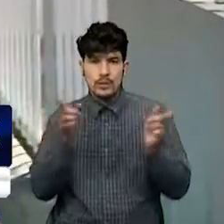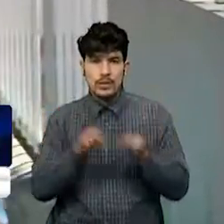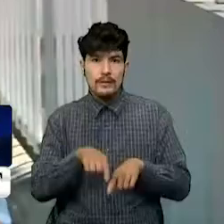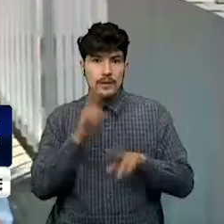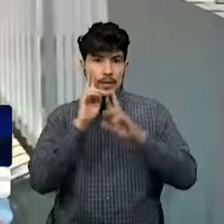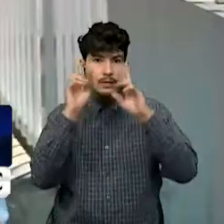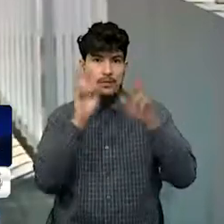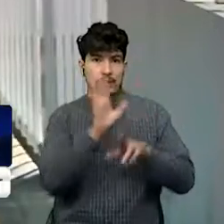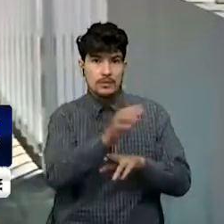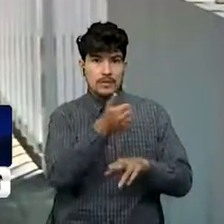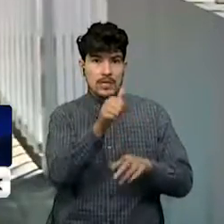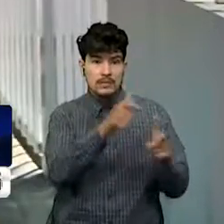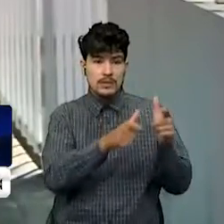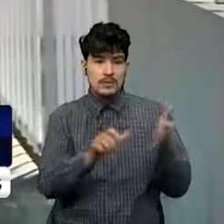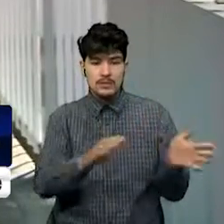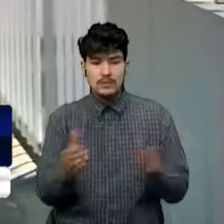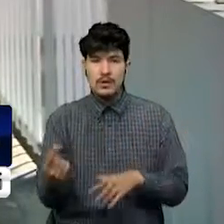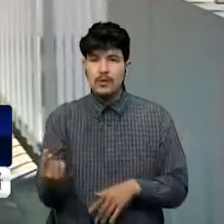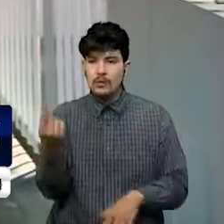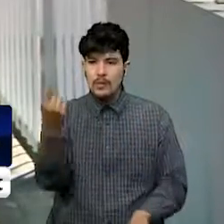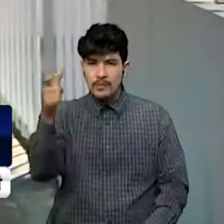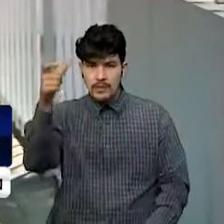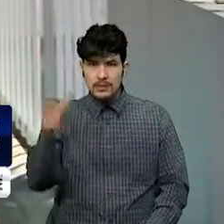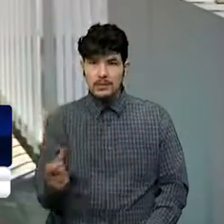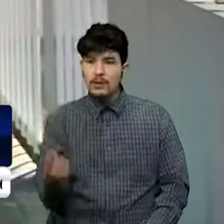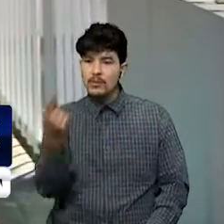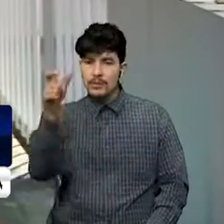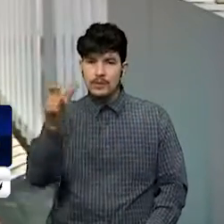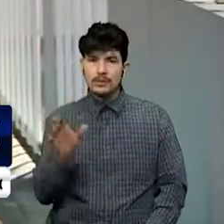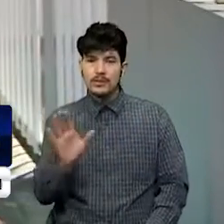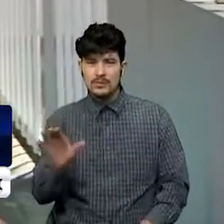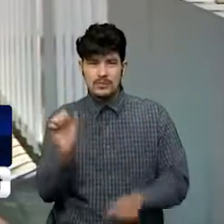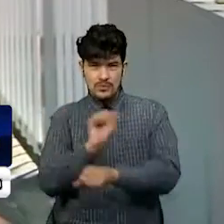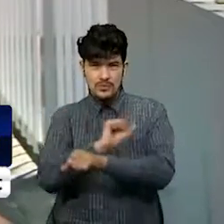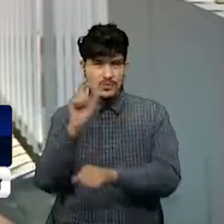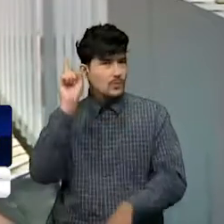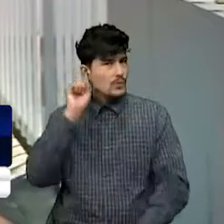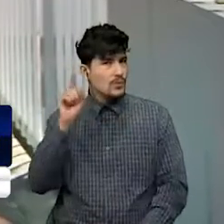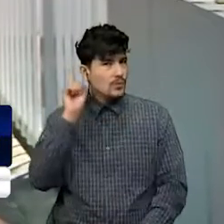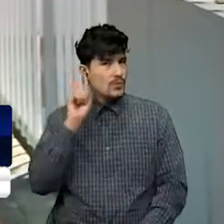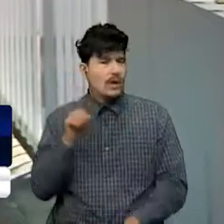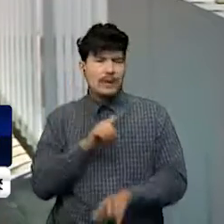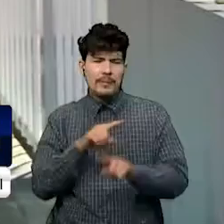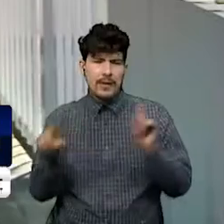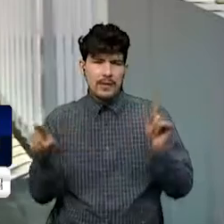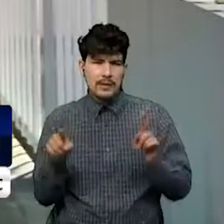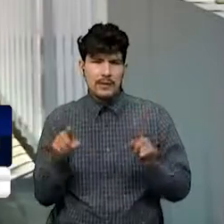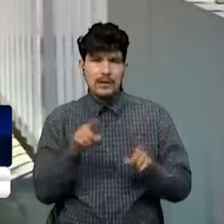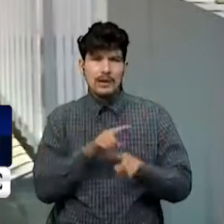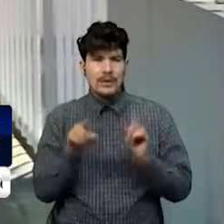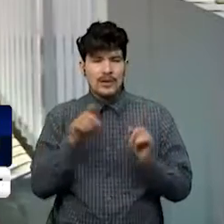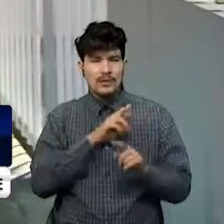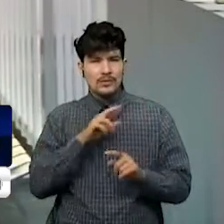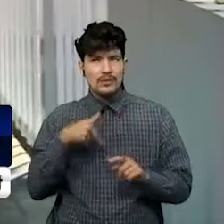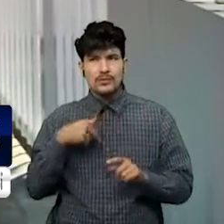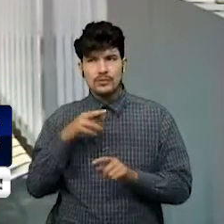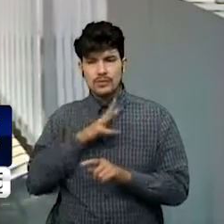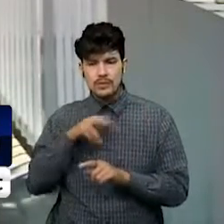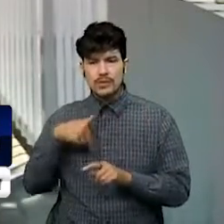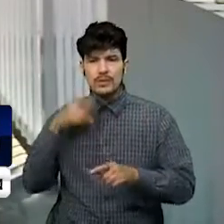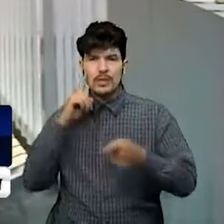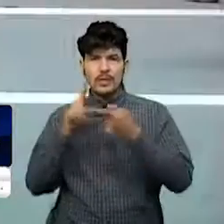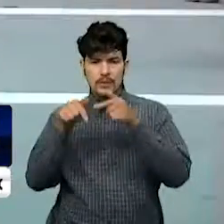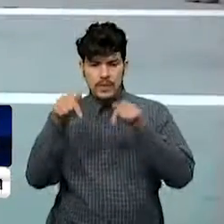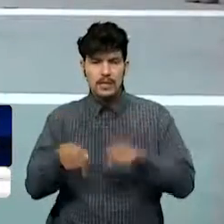estas 10 muertes, una sola persona por conducir en estado de embriaguez. Pero es que nosotros, nuestra misión en nuestra ciudad